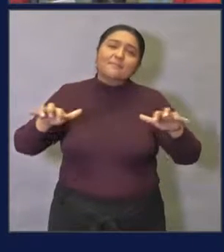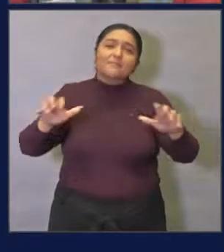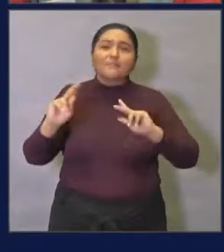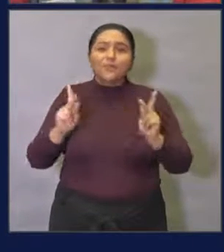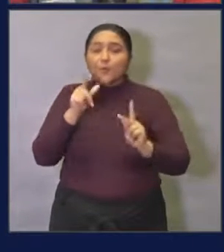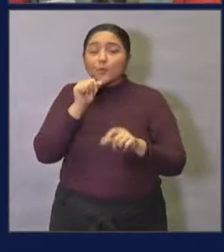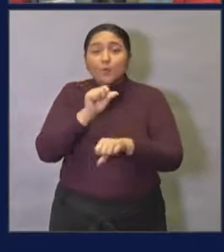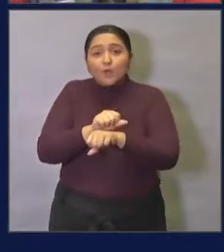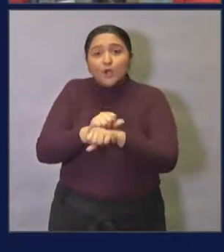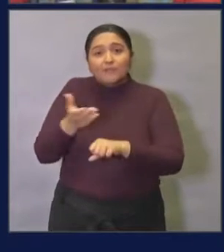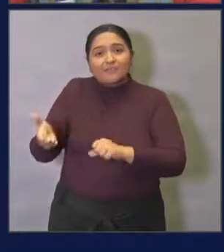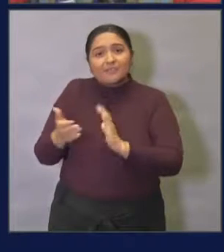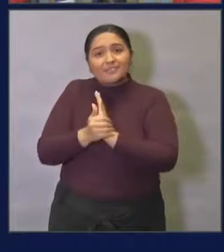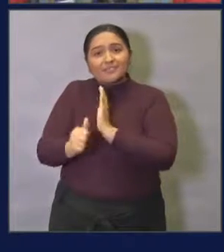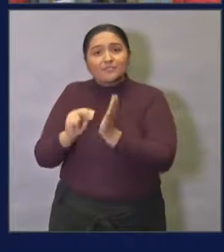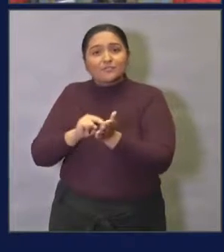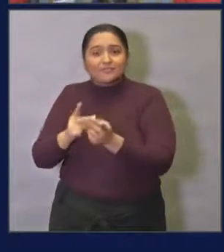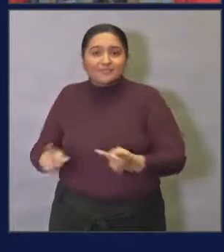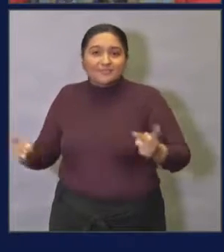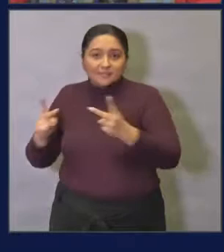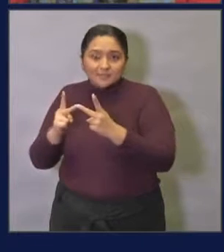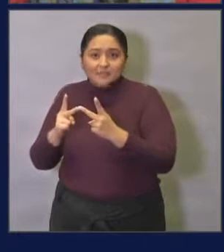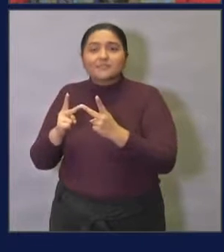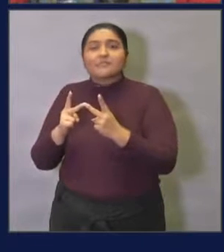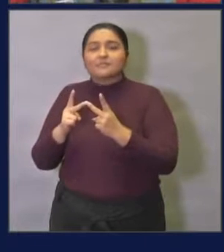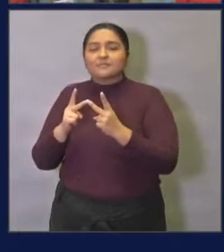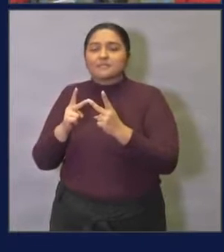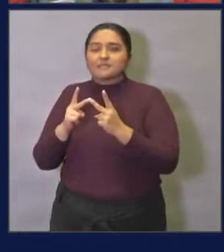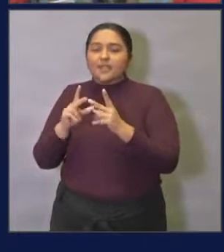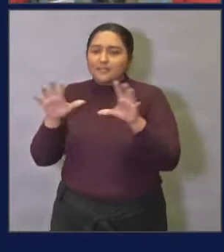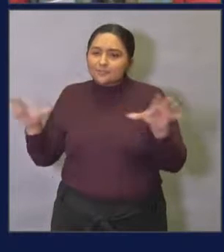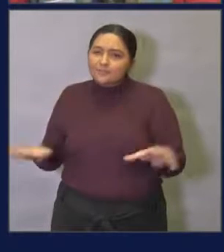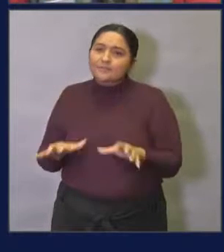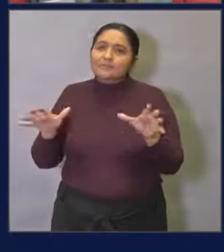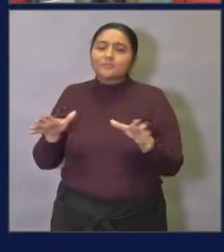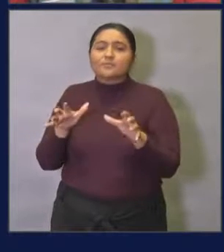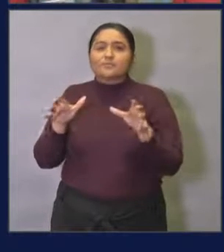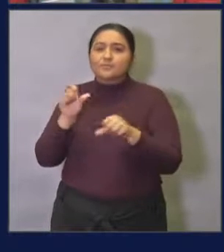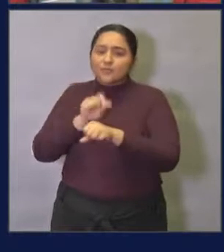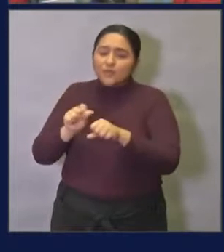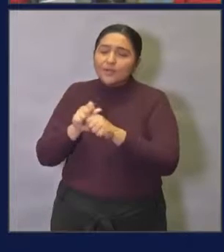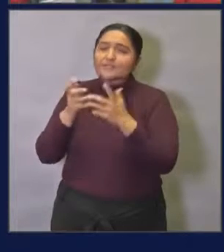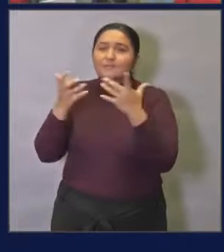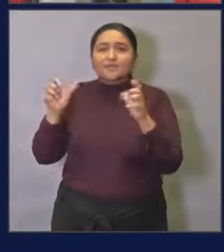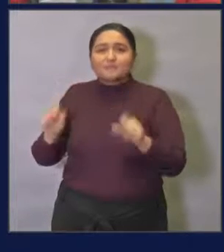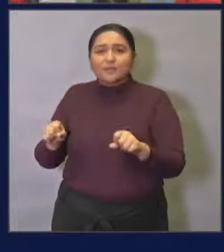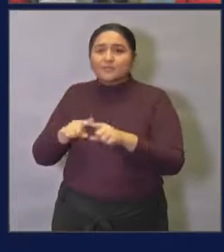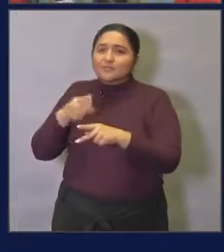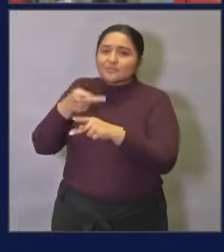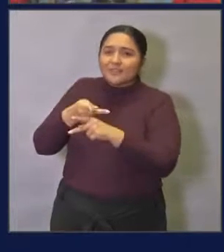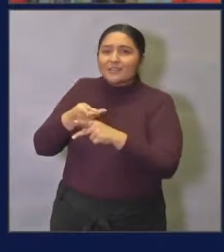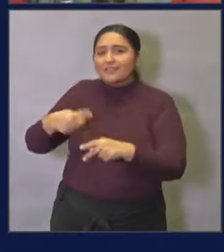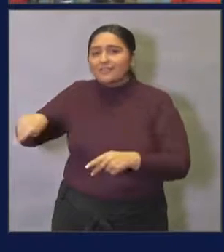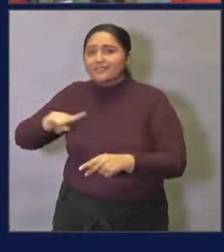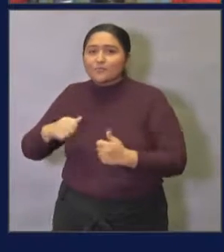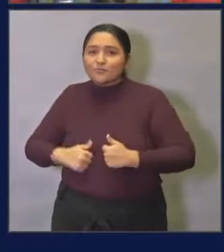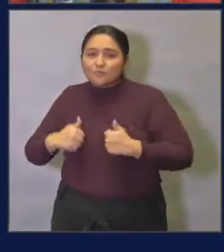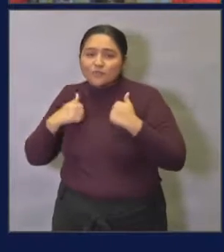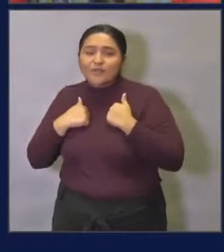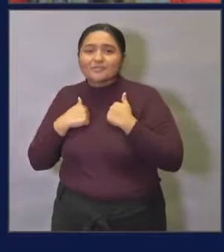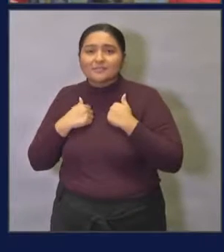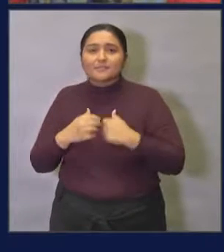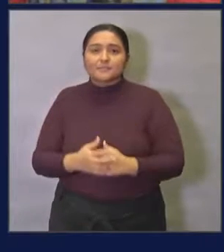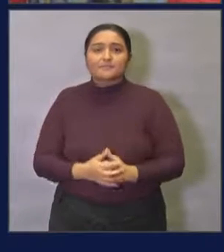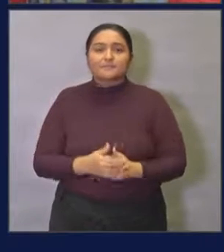enfermería especializada que hacen todo lo posible para cuidar a algunos de nuestros residentes más vulnerables. Next